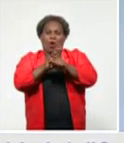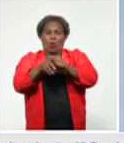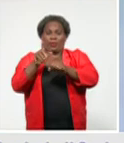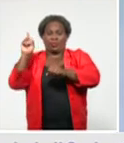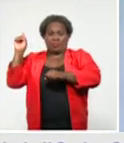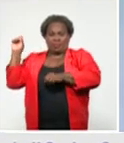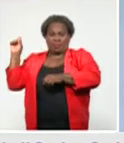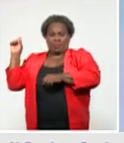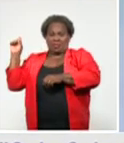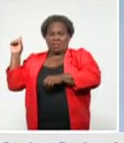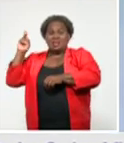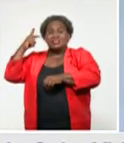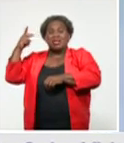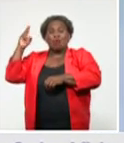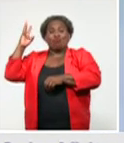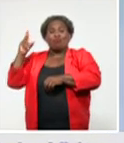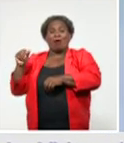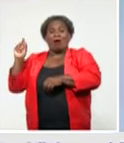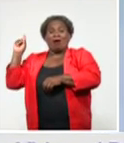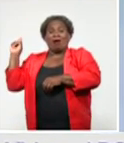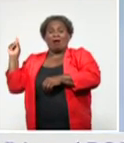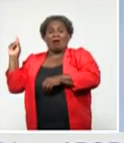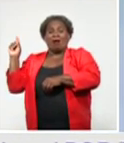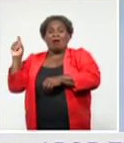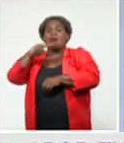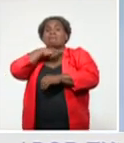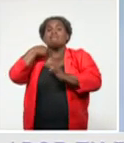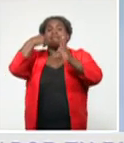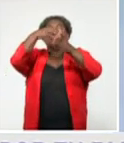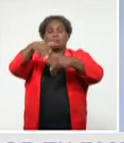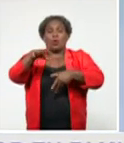COVID-19. Fallecieron ayer